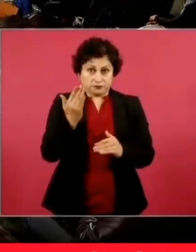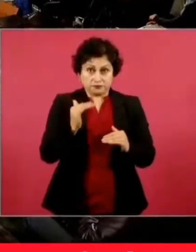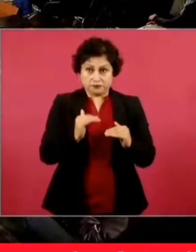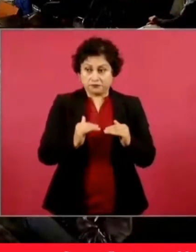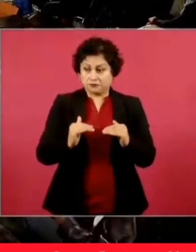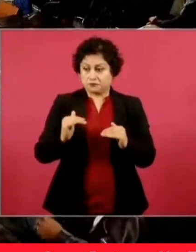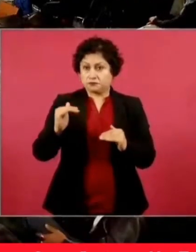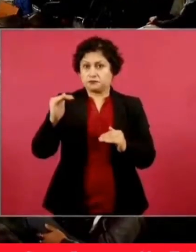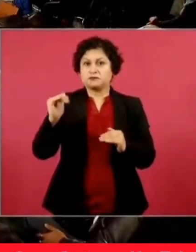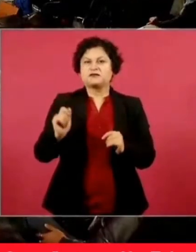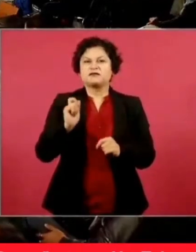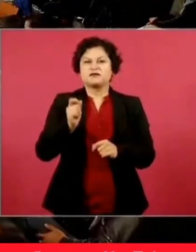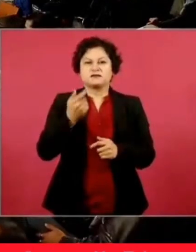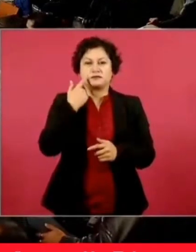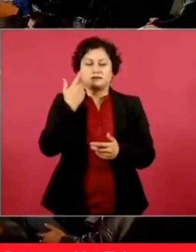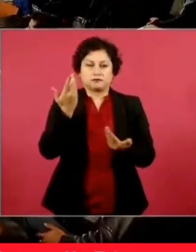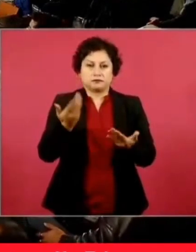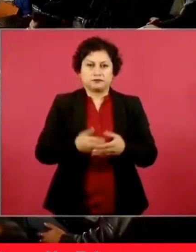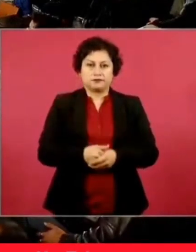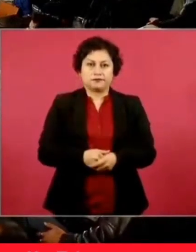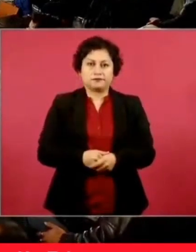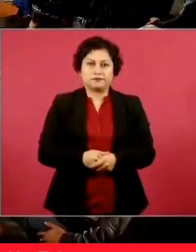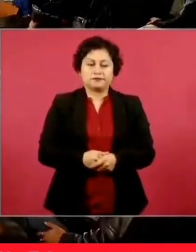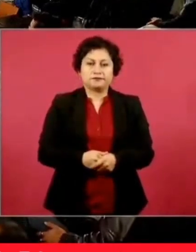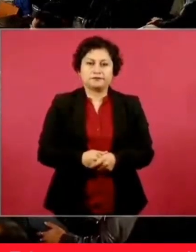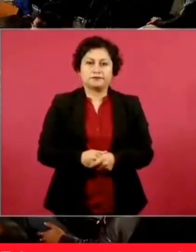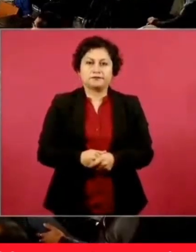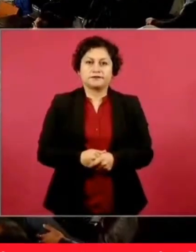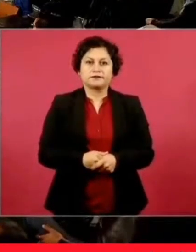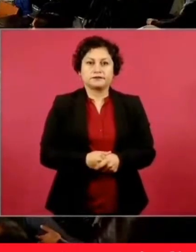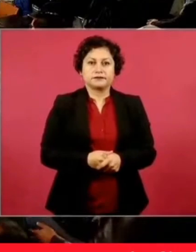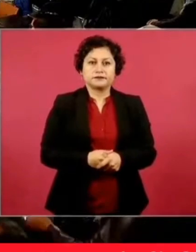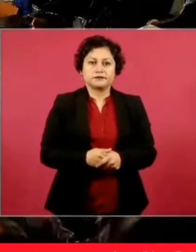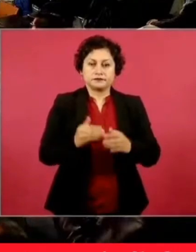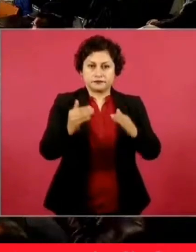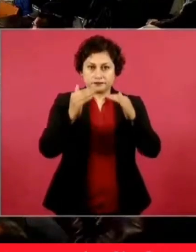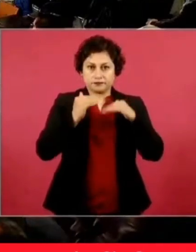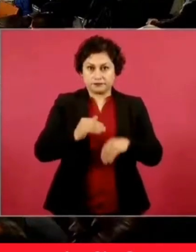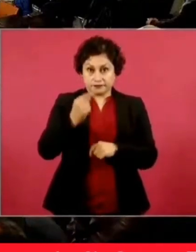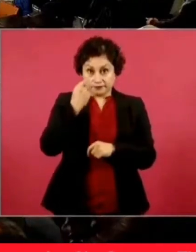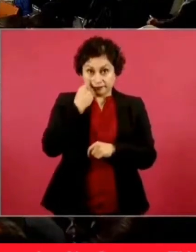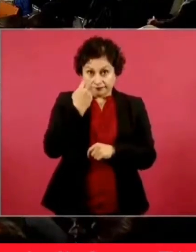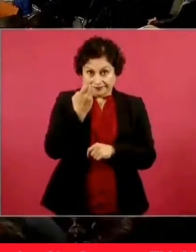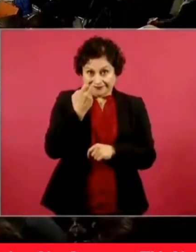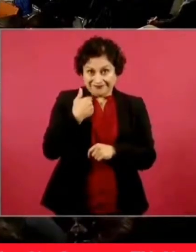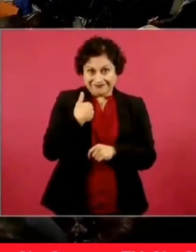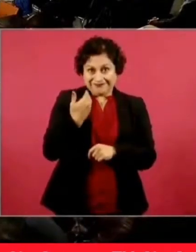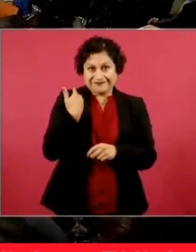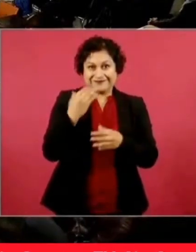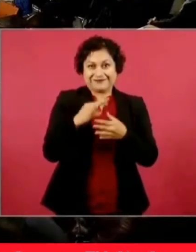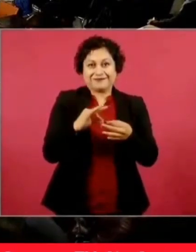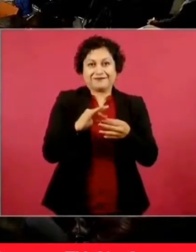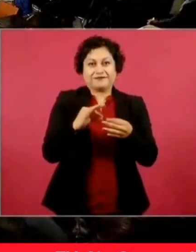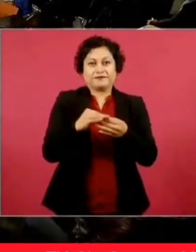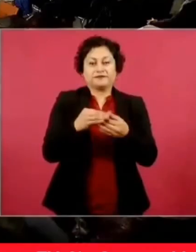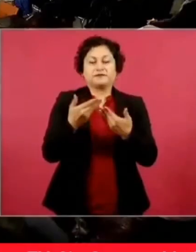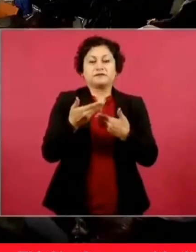Ahora, adelante. Ahí está lo que les decía, con relación al mundo.